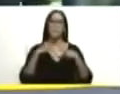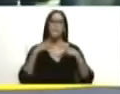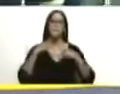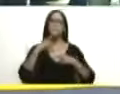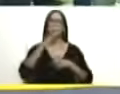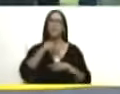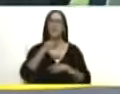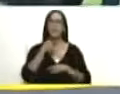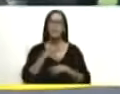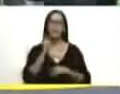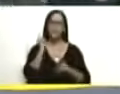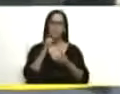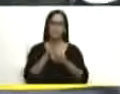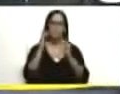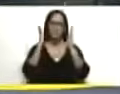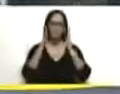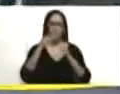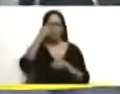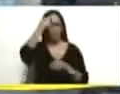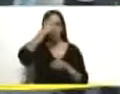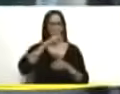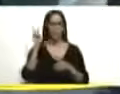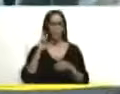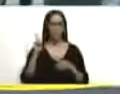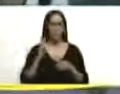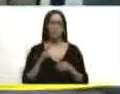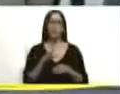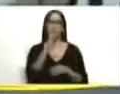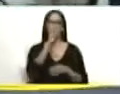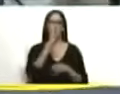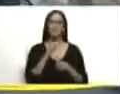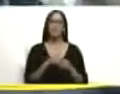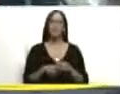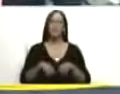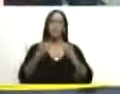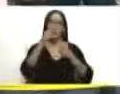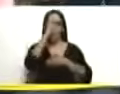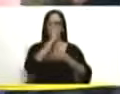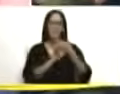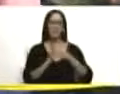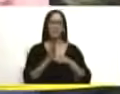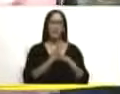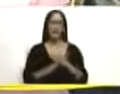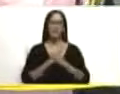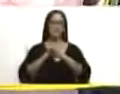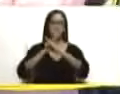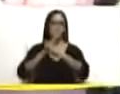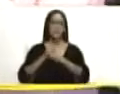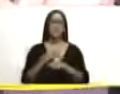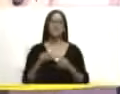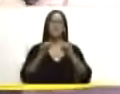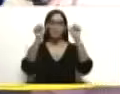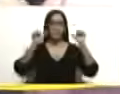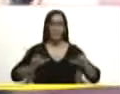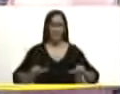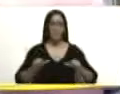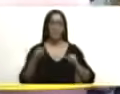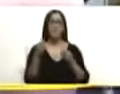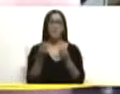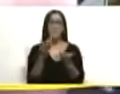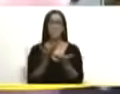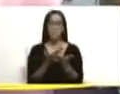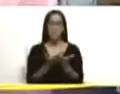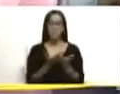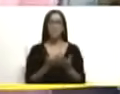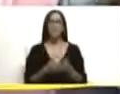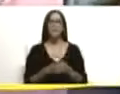dirigida a la atención del pueblo venezolano, a la bancarización de los más humildes que antes eran excluidos del sistema financiero. Hoy están todos